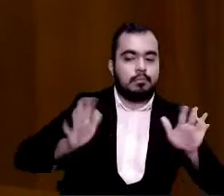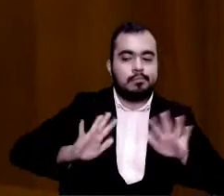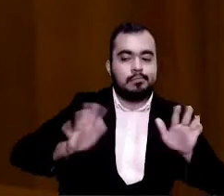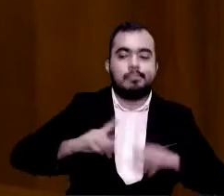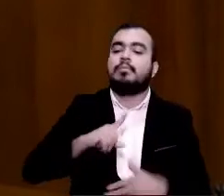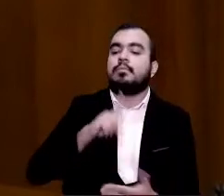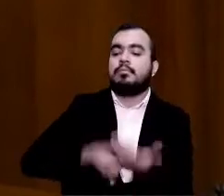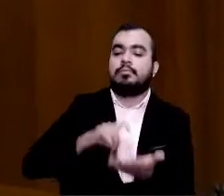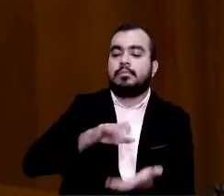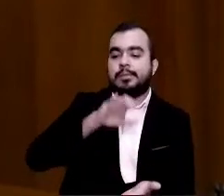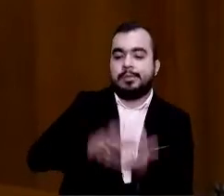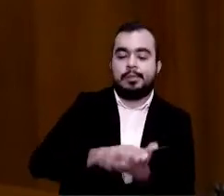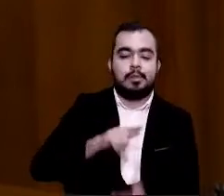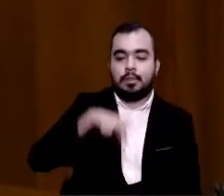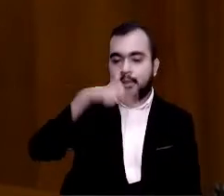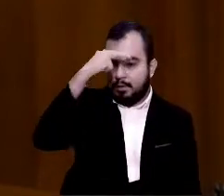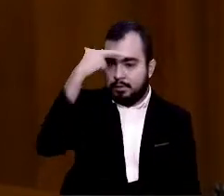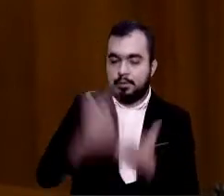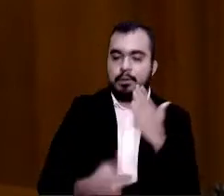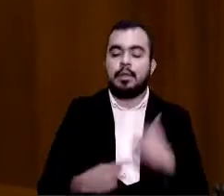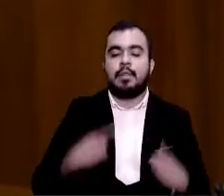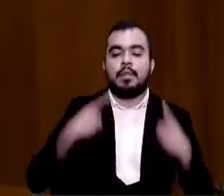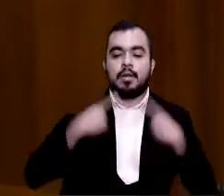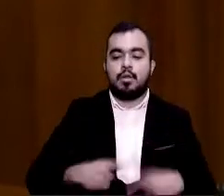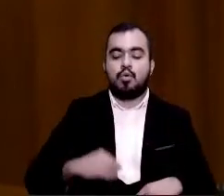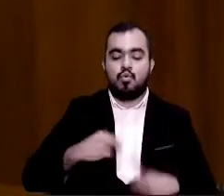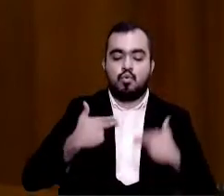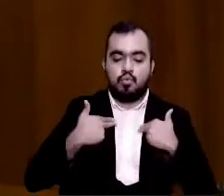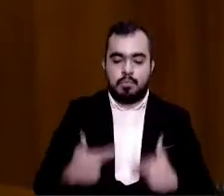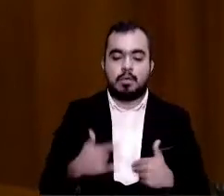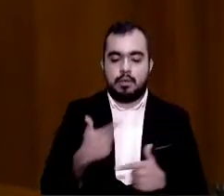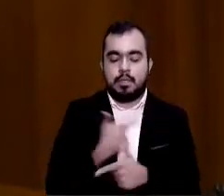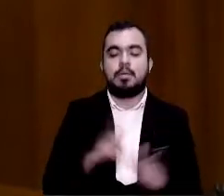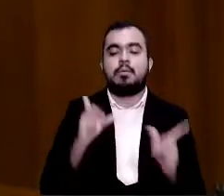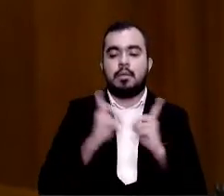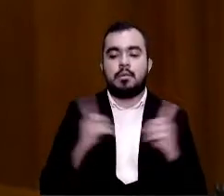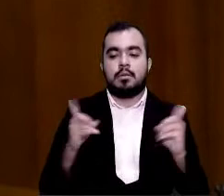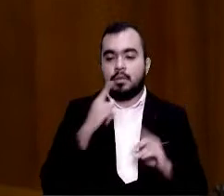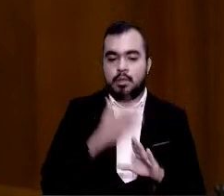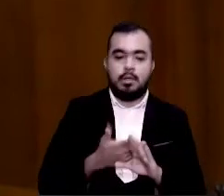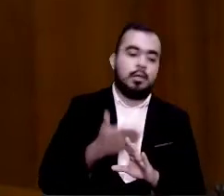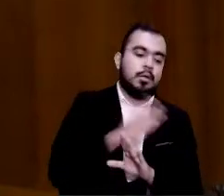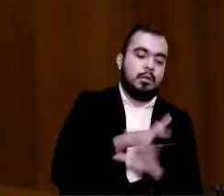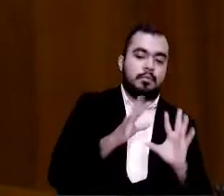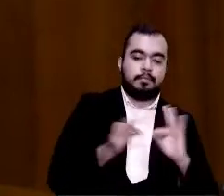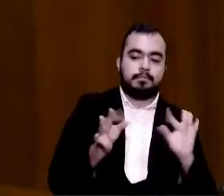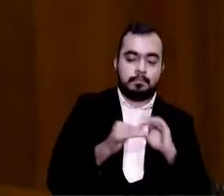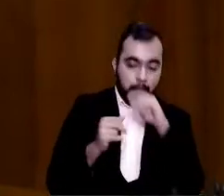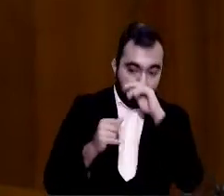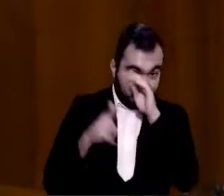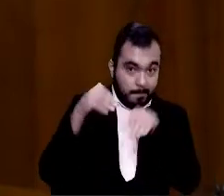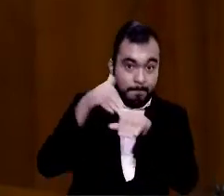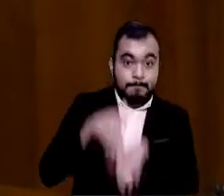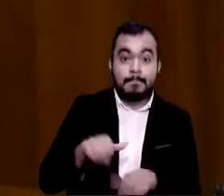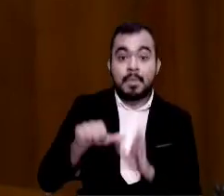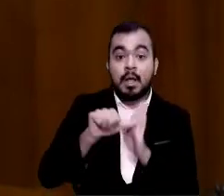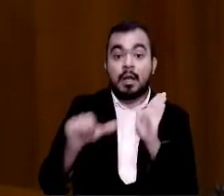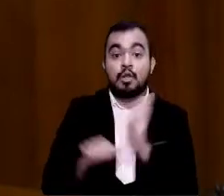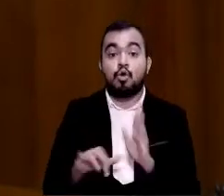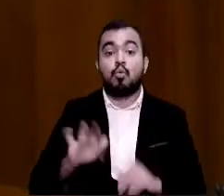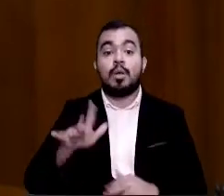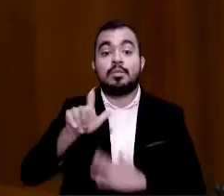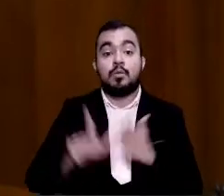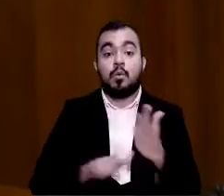atenta contra la dignidad humana y el libre desarrollo. Por lo anterior expuesto, para dar cumplimiento al ordenado en el artículo 45 de la